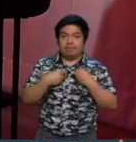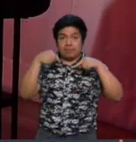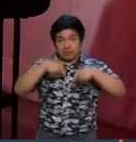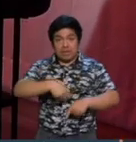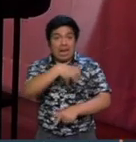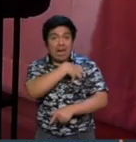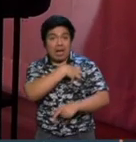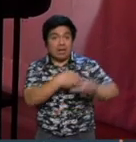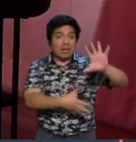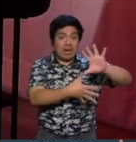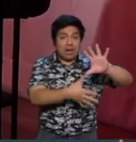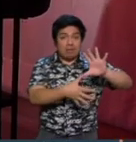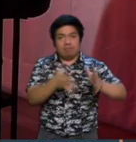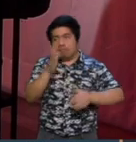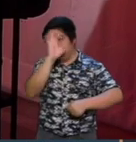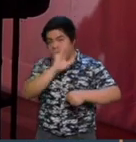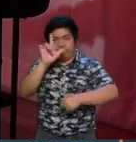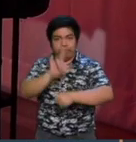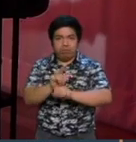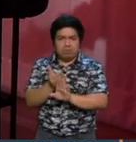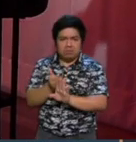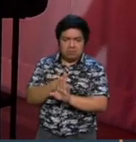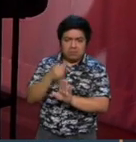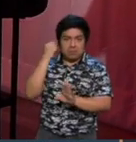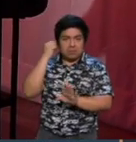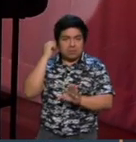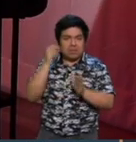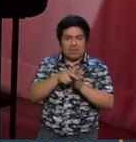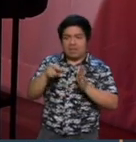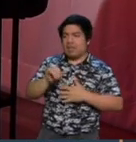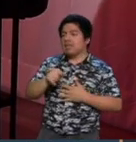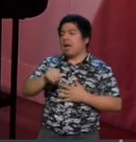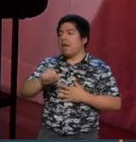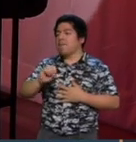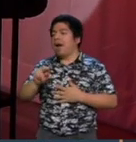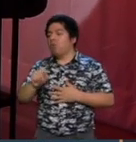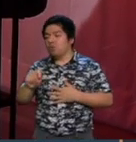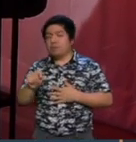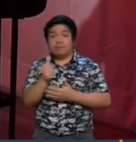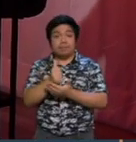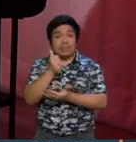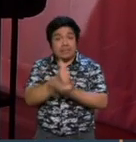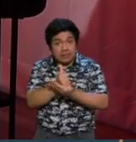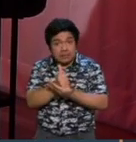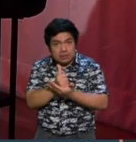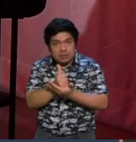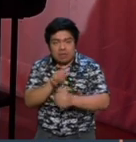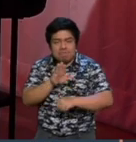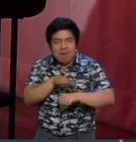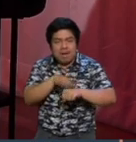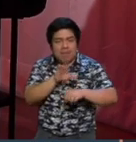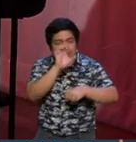de América. Hace no poco tiempo la revista esta Time Out la nombró la ciudad con más